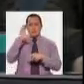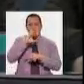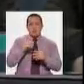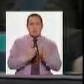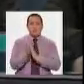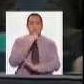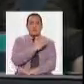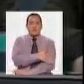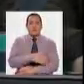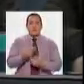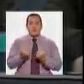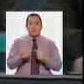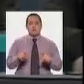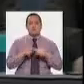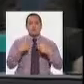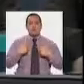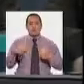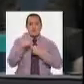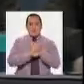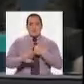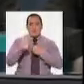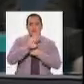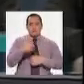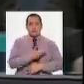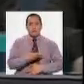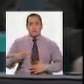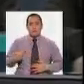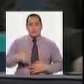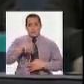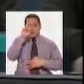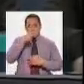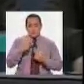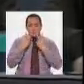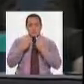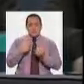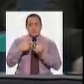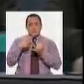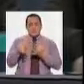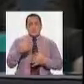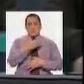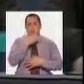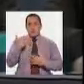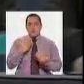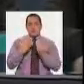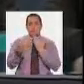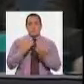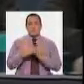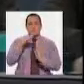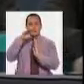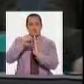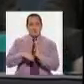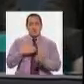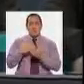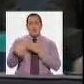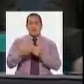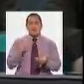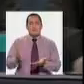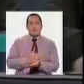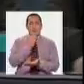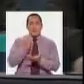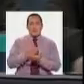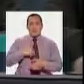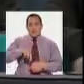lucro. Estábamos defendiendo al Estado peruano. Estábamos viendo la mejor manera de reducir cualquier contingencia para el